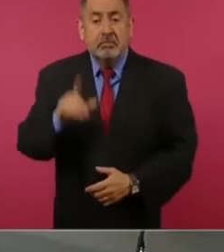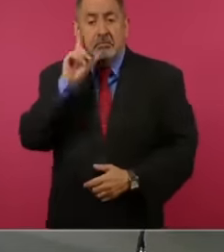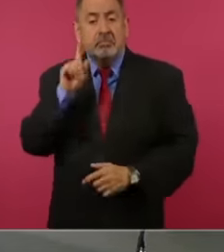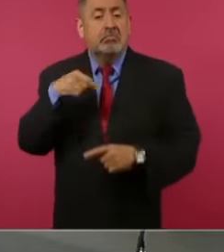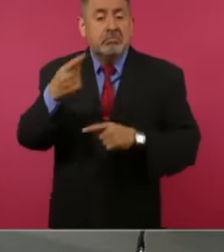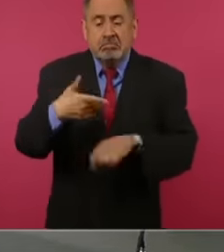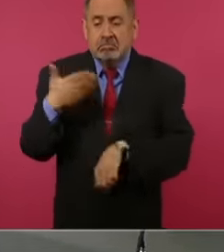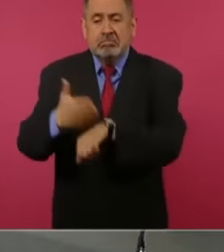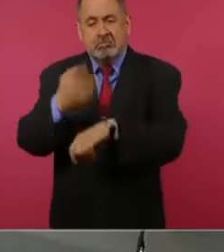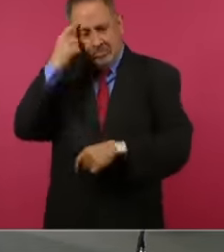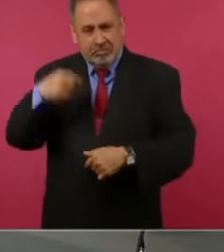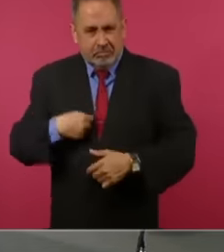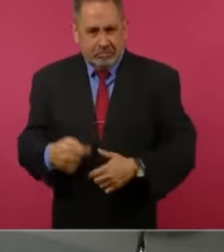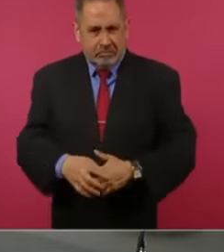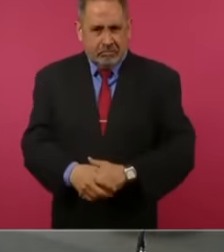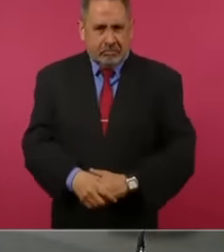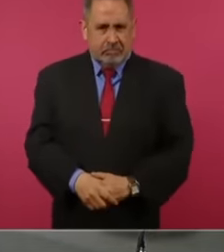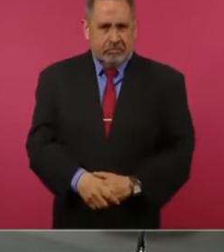ya…